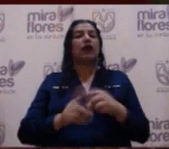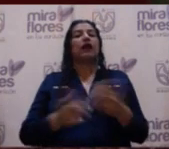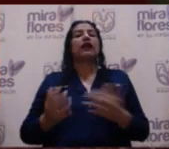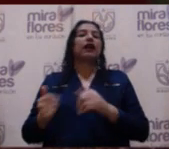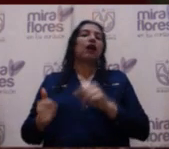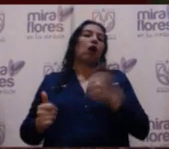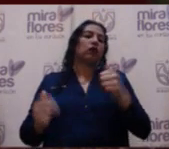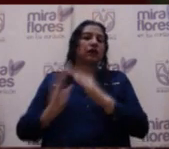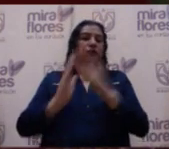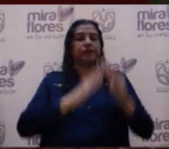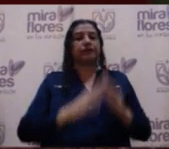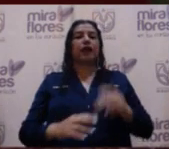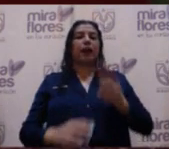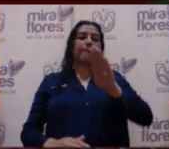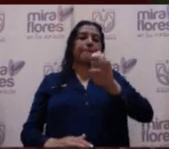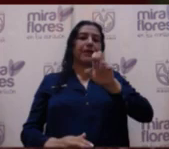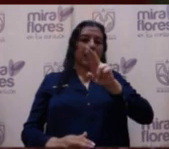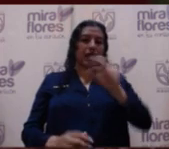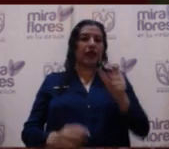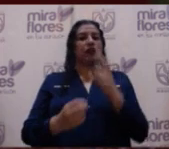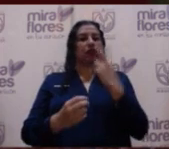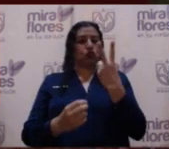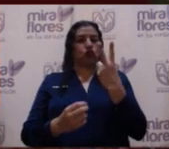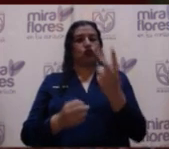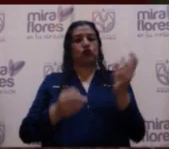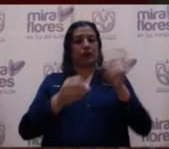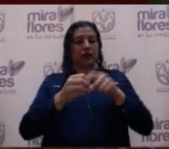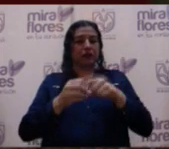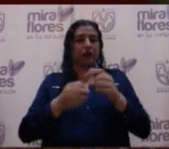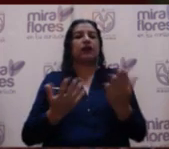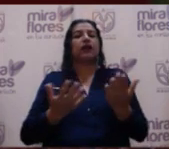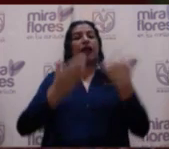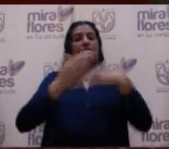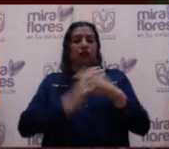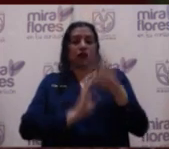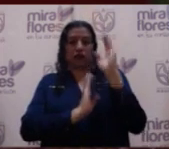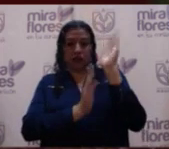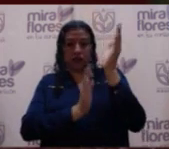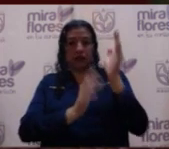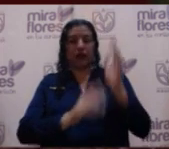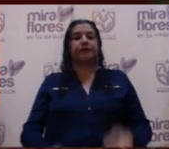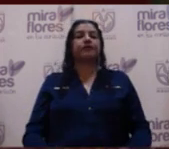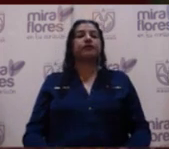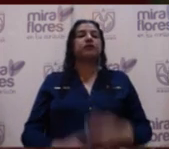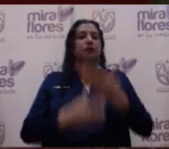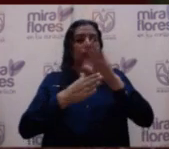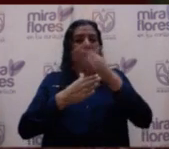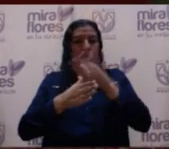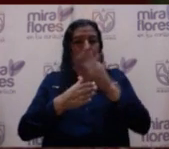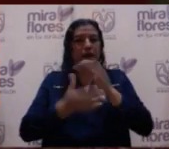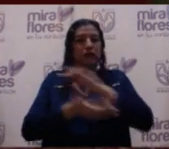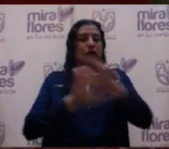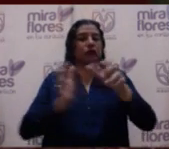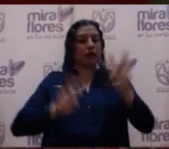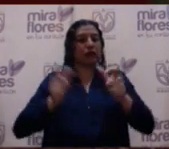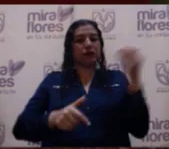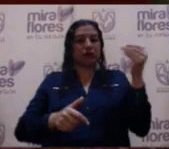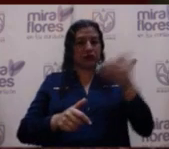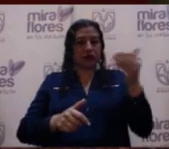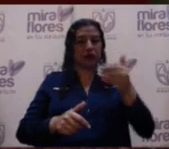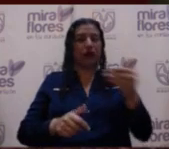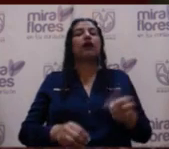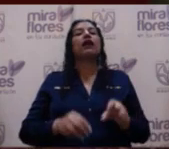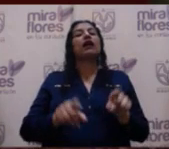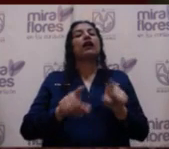Berlín tuvimos dos participaciones, una hacia adentro del seminario, compartiéndolo con los participantes del mismo, y